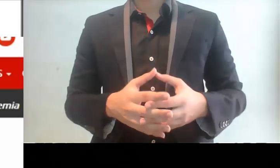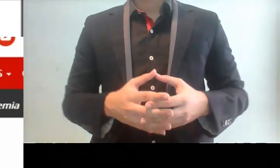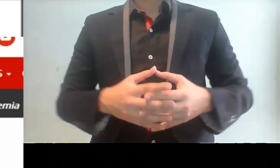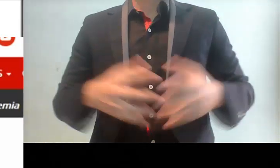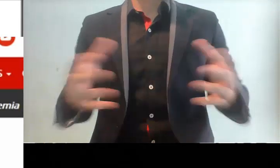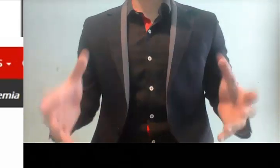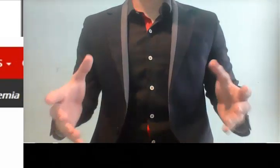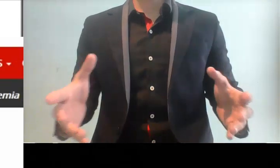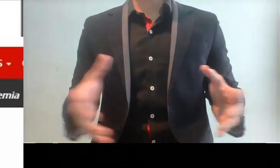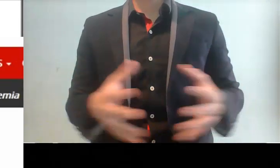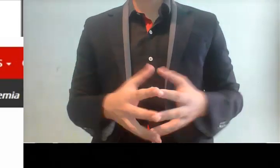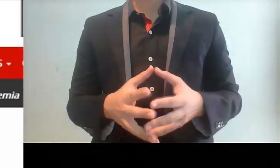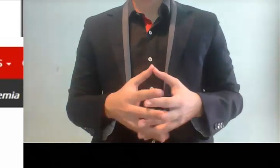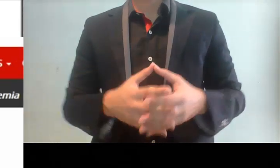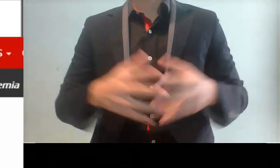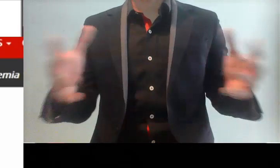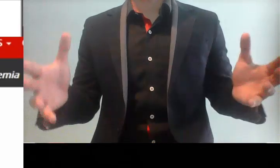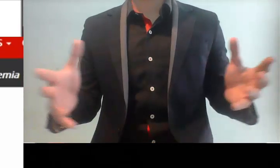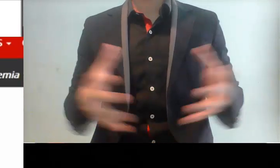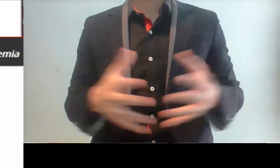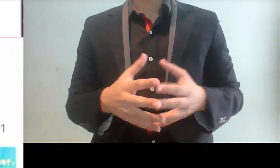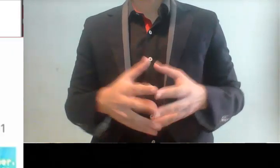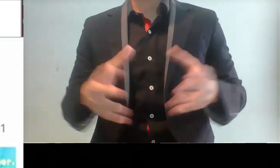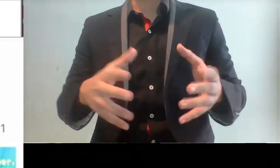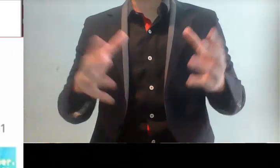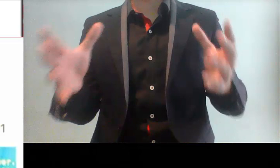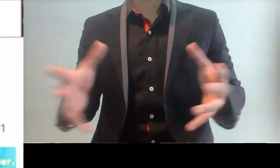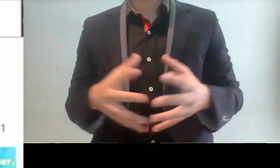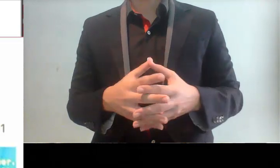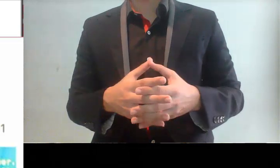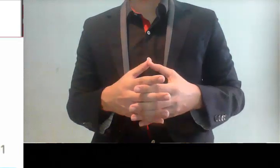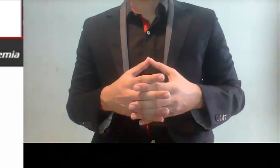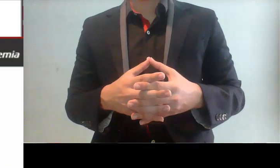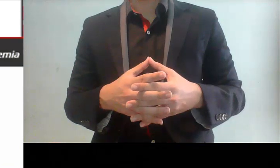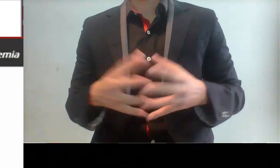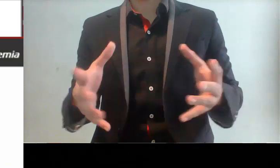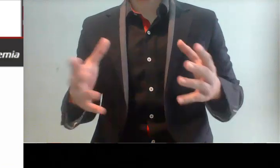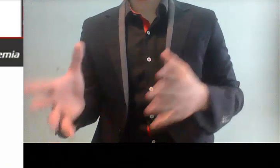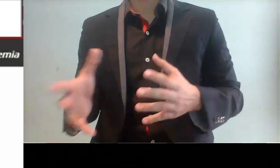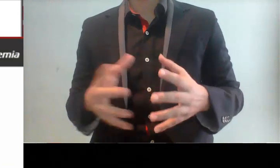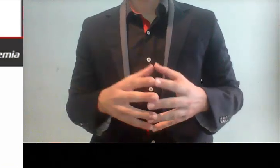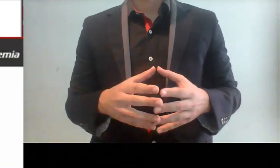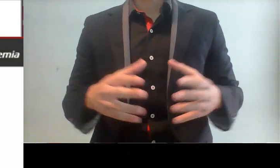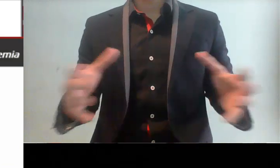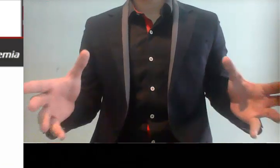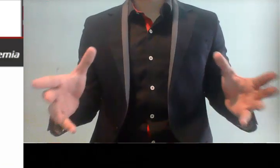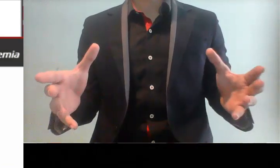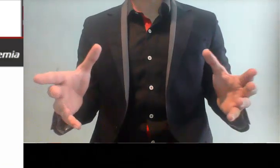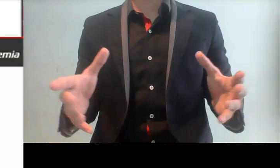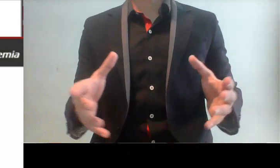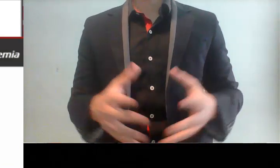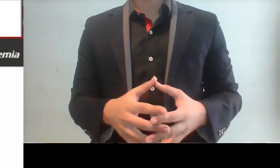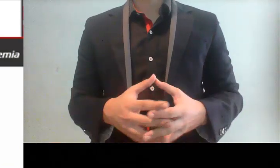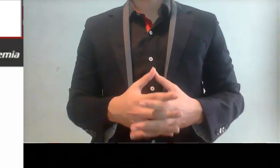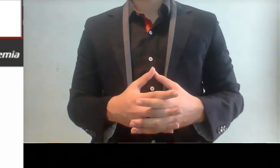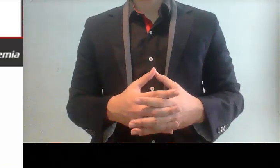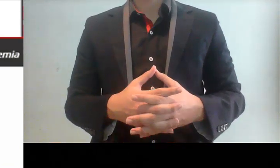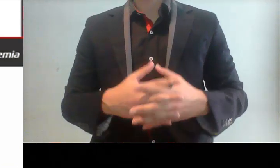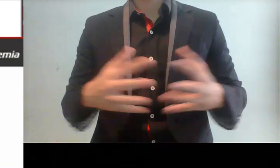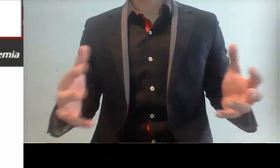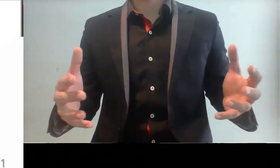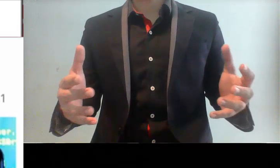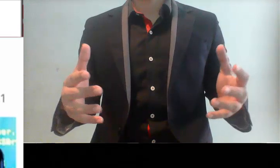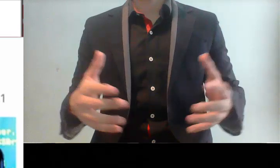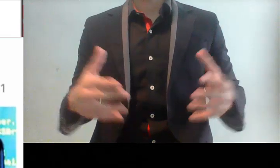en pañales porque a los desarrolladores no les interesa mucho y no le toman el tiempo correspondiente. Y como he visto, el